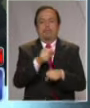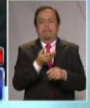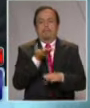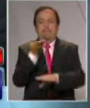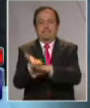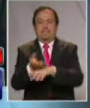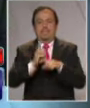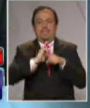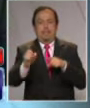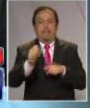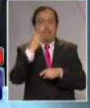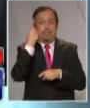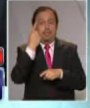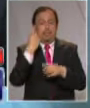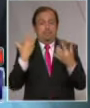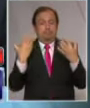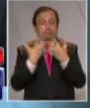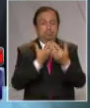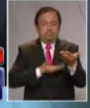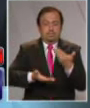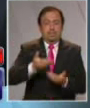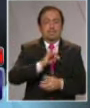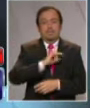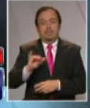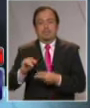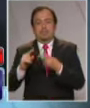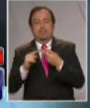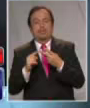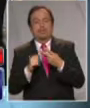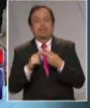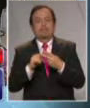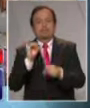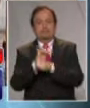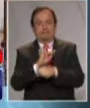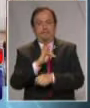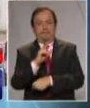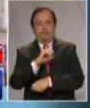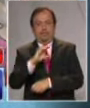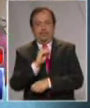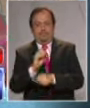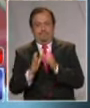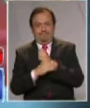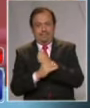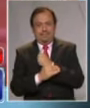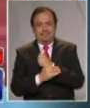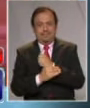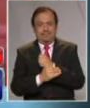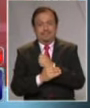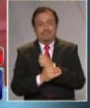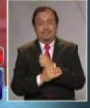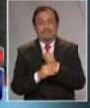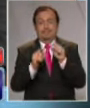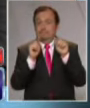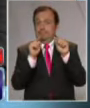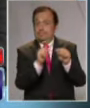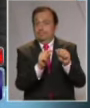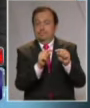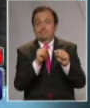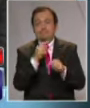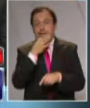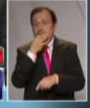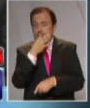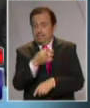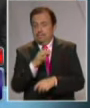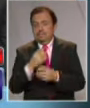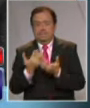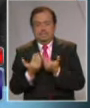lugar por el delito de negociación incompatible y luego por el delito de fraude al fisco. En ese sentido, cabe destacar